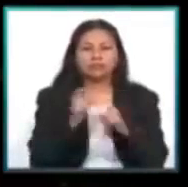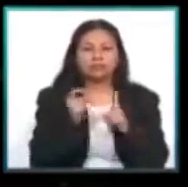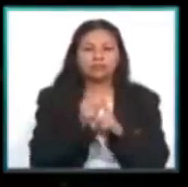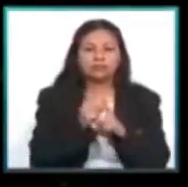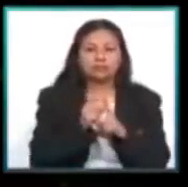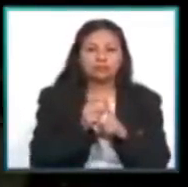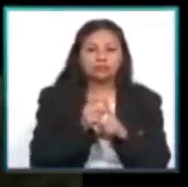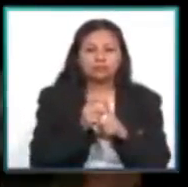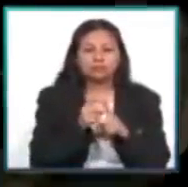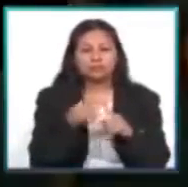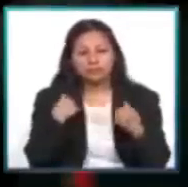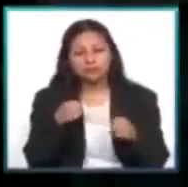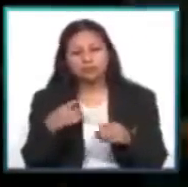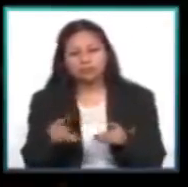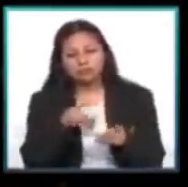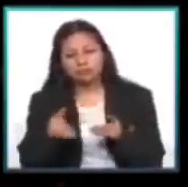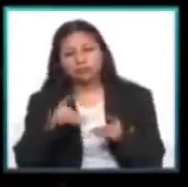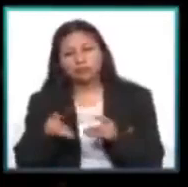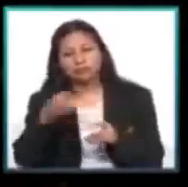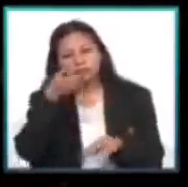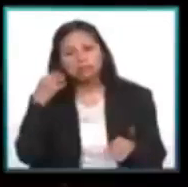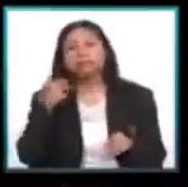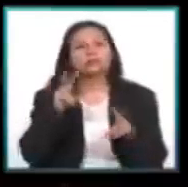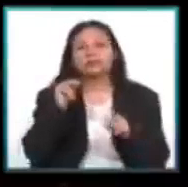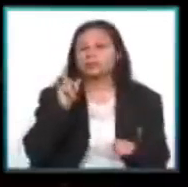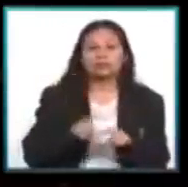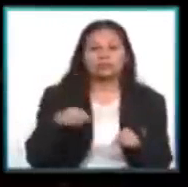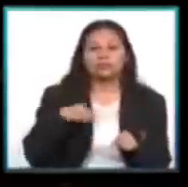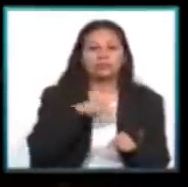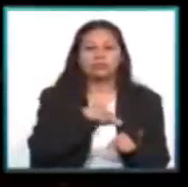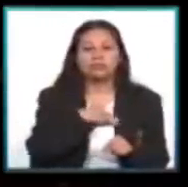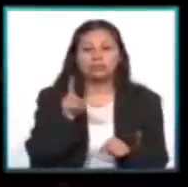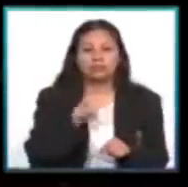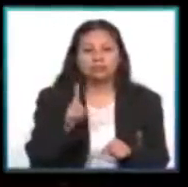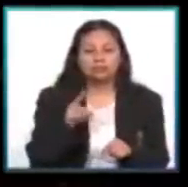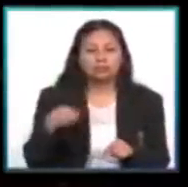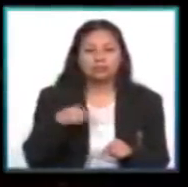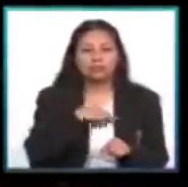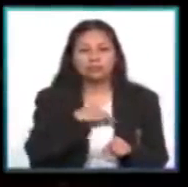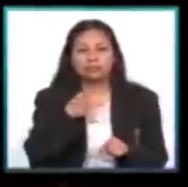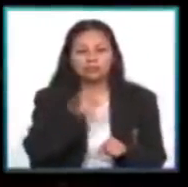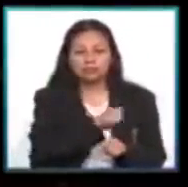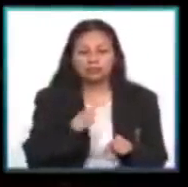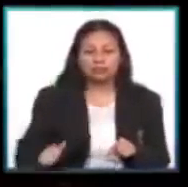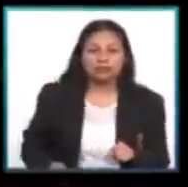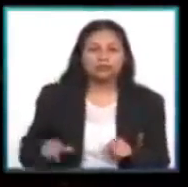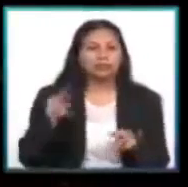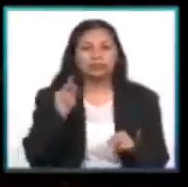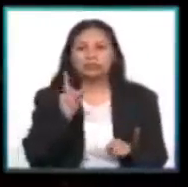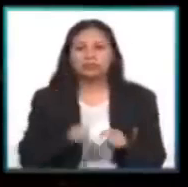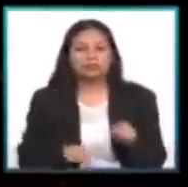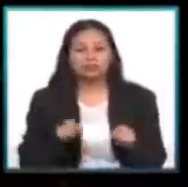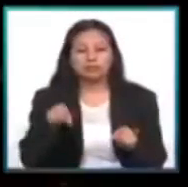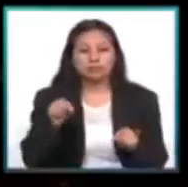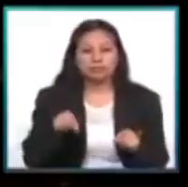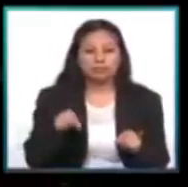que él quiere llevar obra a su departamento. Nosotros no somos ministros, nosotros no somos alcaldes, nosotros no estamos